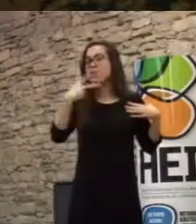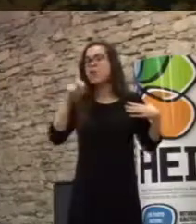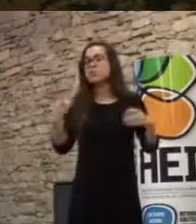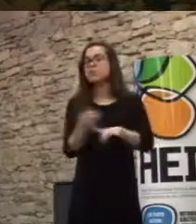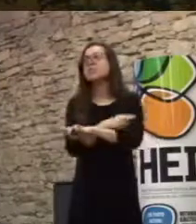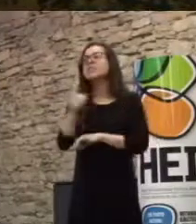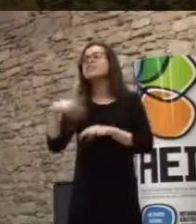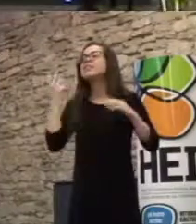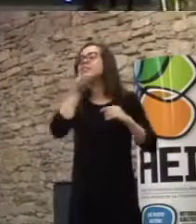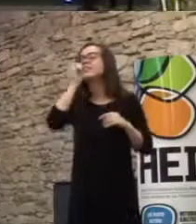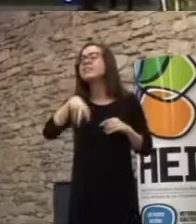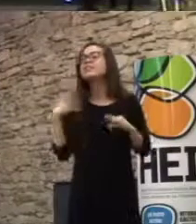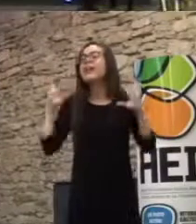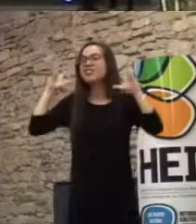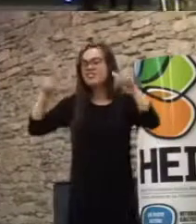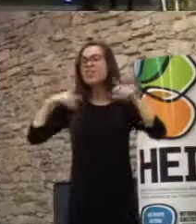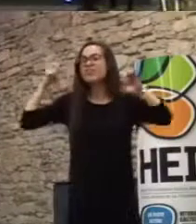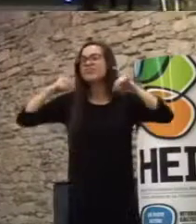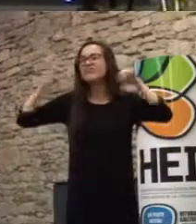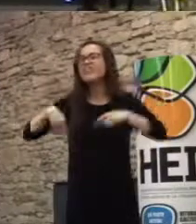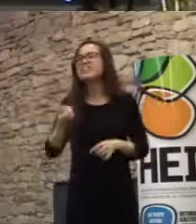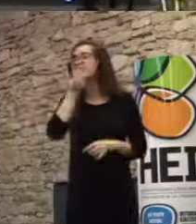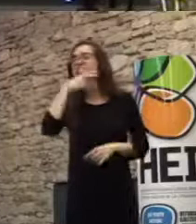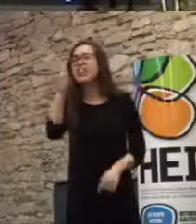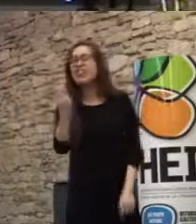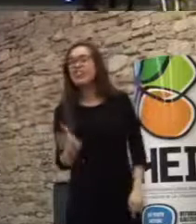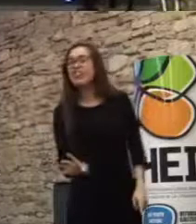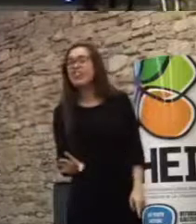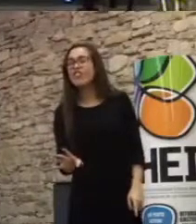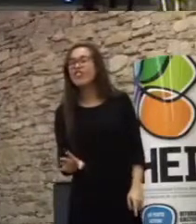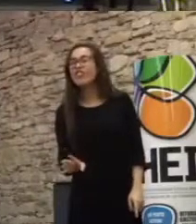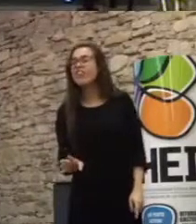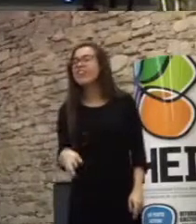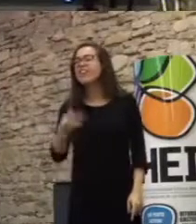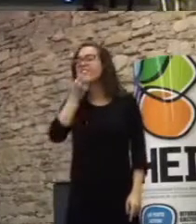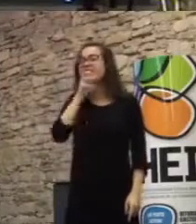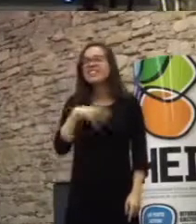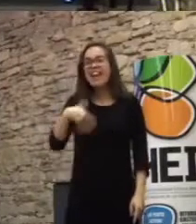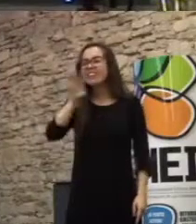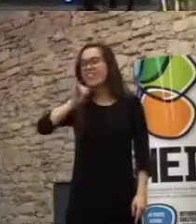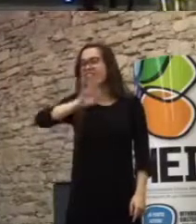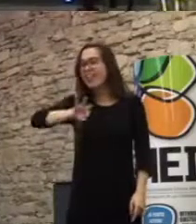un esfuerzo en este sentido quien no está dispuesto hacer este esfuerzo quien no se entera de nada